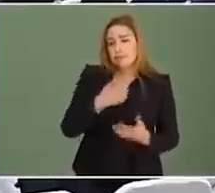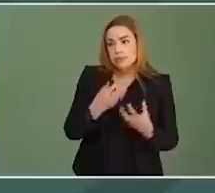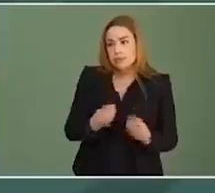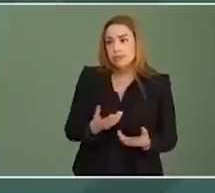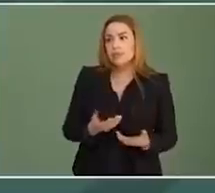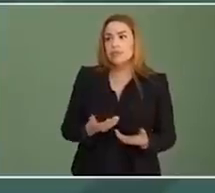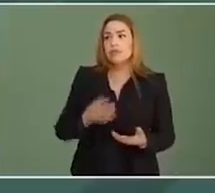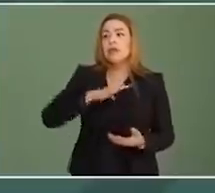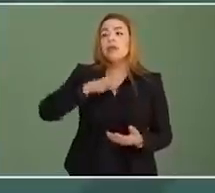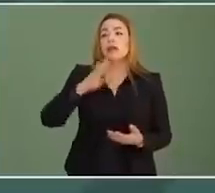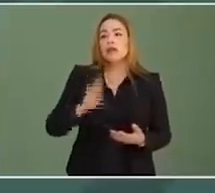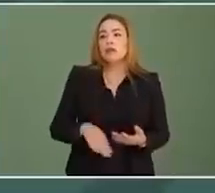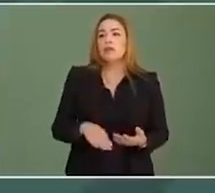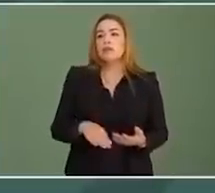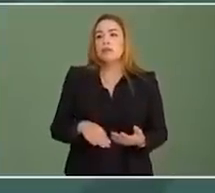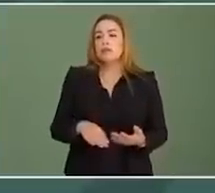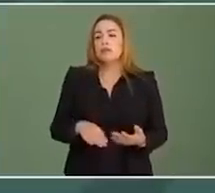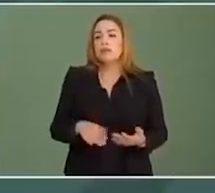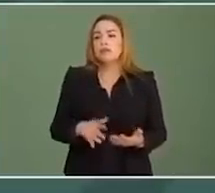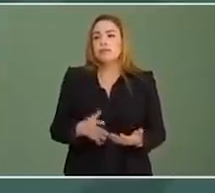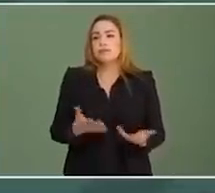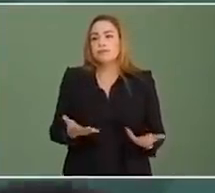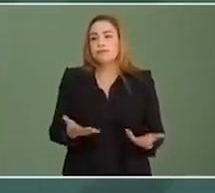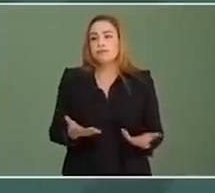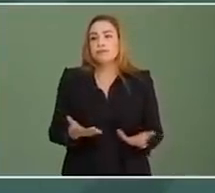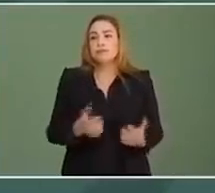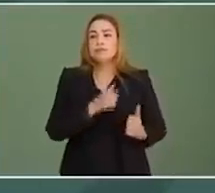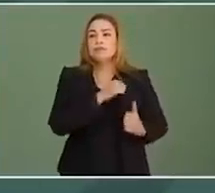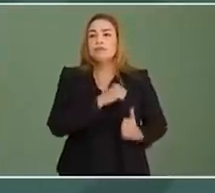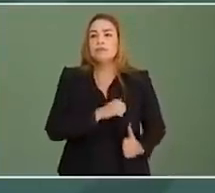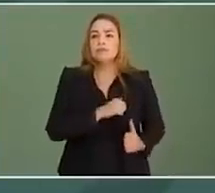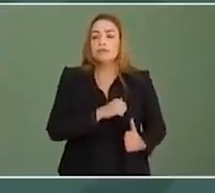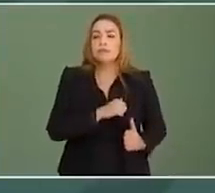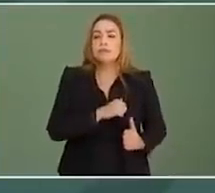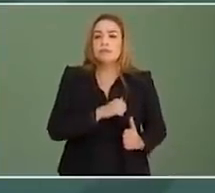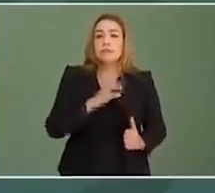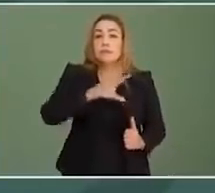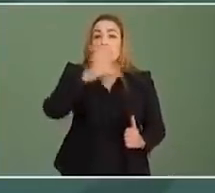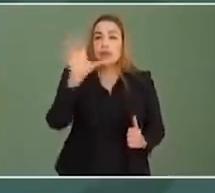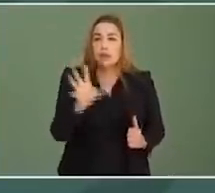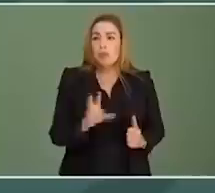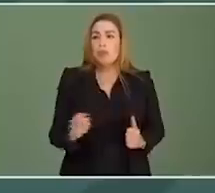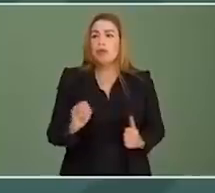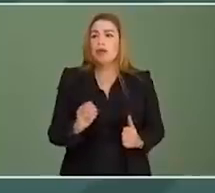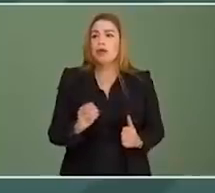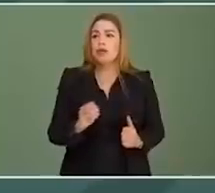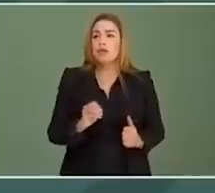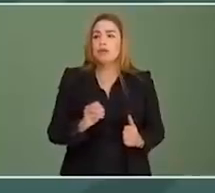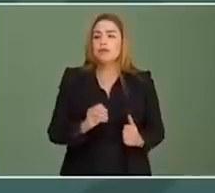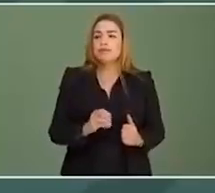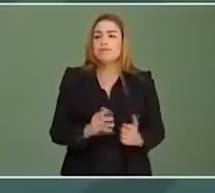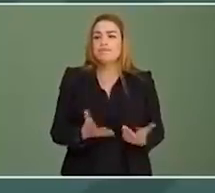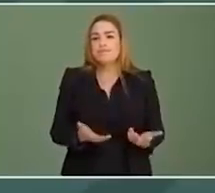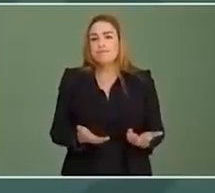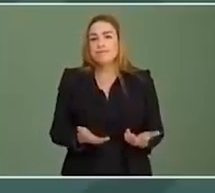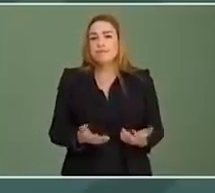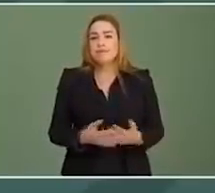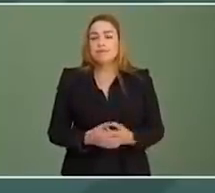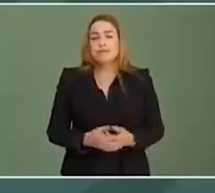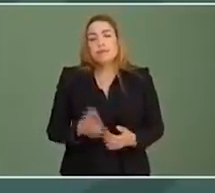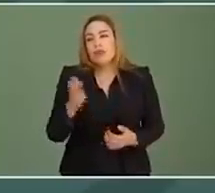un dirigente en morelos opositor a la termoeléctrica es un